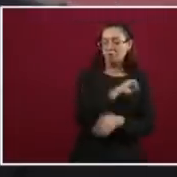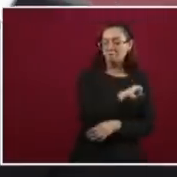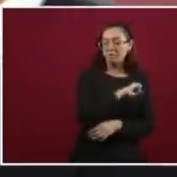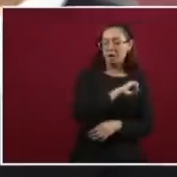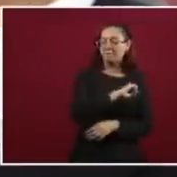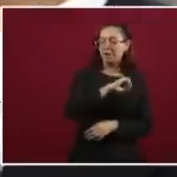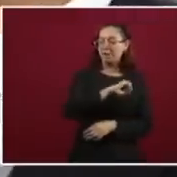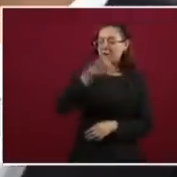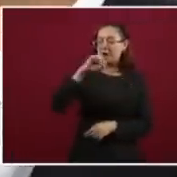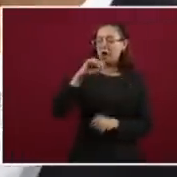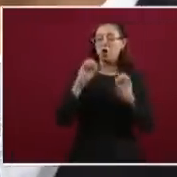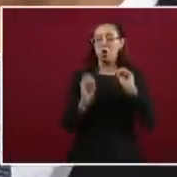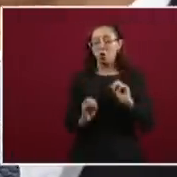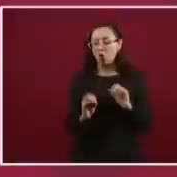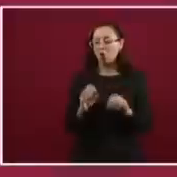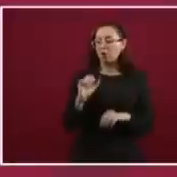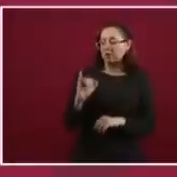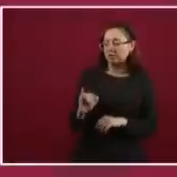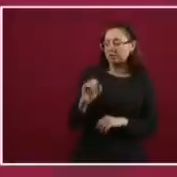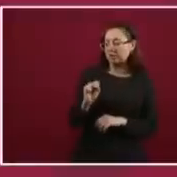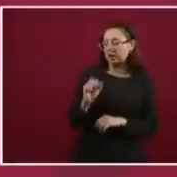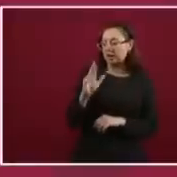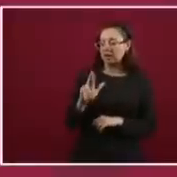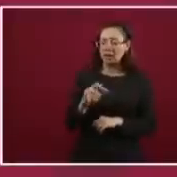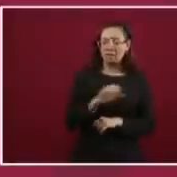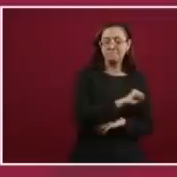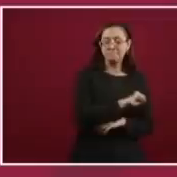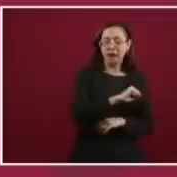aumenta el impuesto sobre la renta